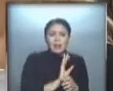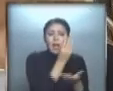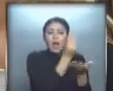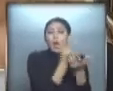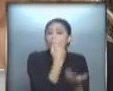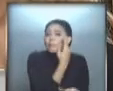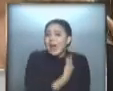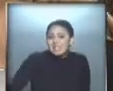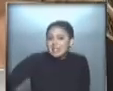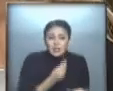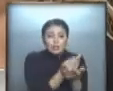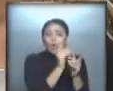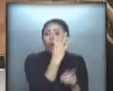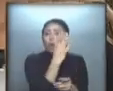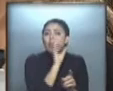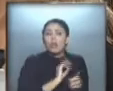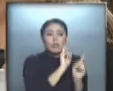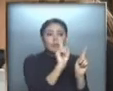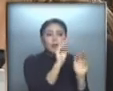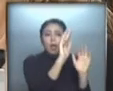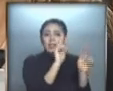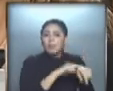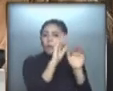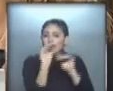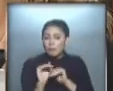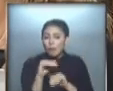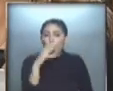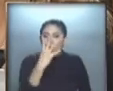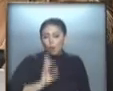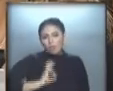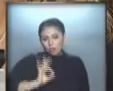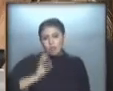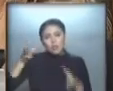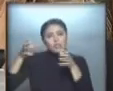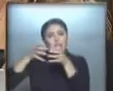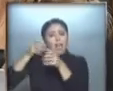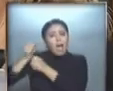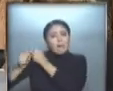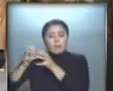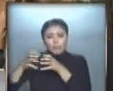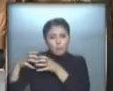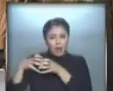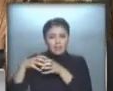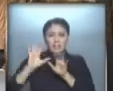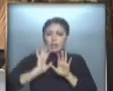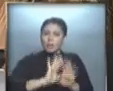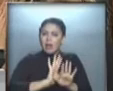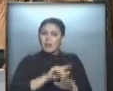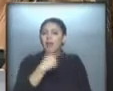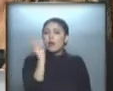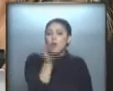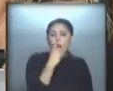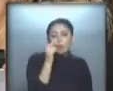un presidente está 4 años. Durante 4 años las corporaciones han impedido que los y las